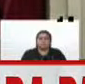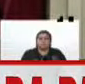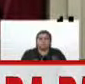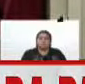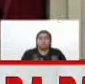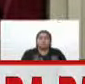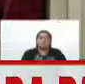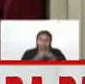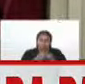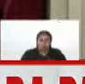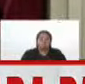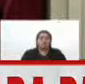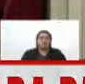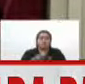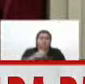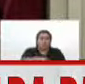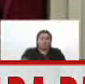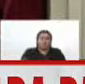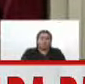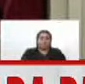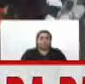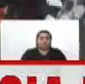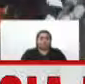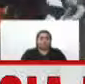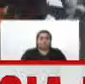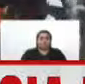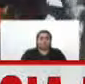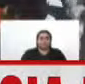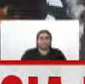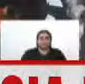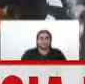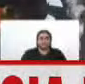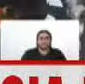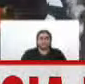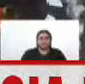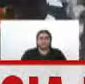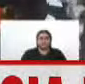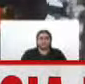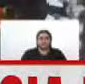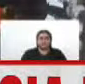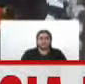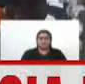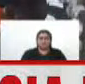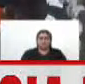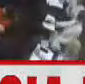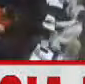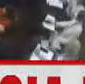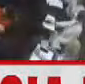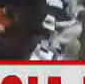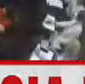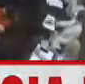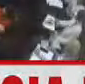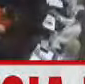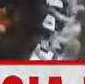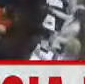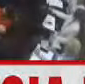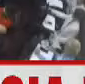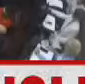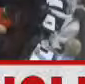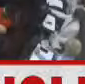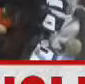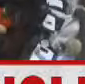empalme. Entonces hoy tenés una ley, tenés un DNU. ¿Un DNU? ¿Una ley? Eso digo, no entiendo. Pero el DNU no está modificando esa